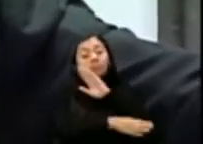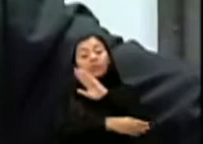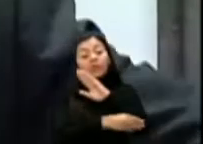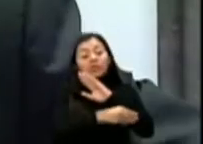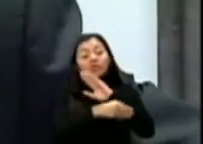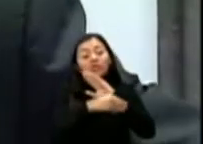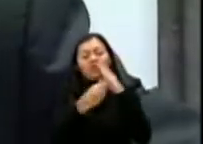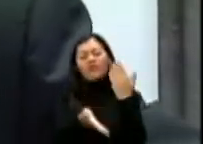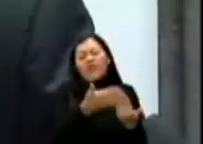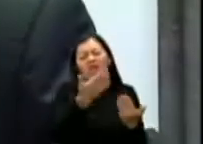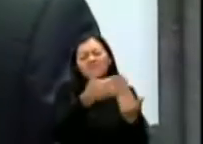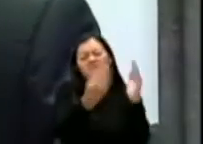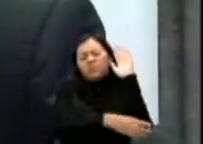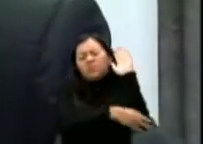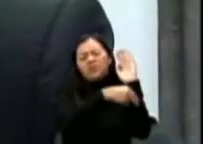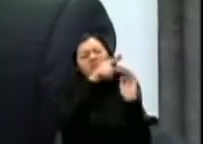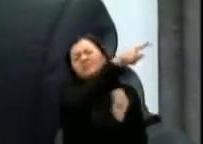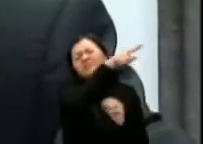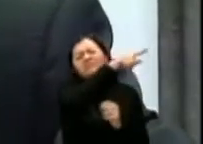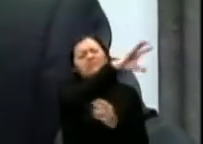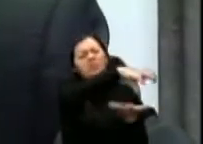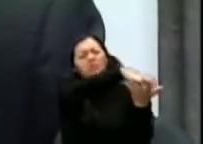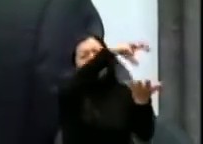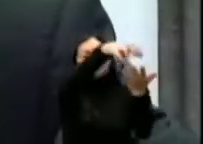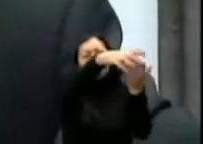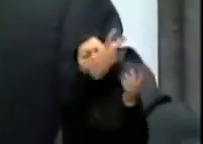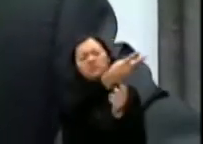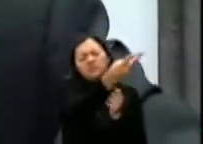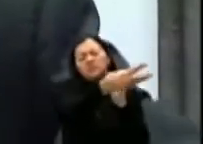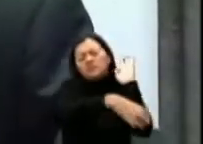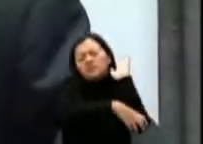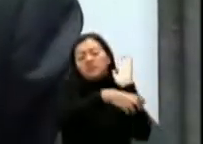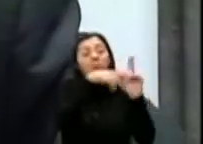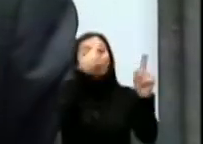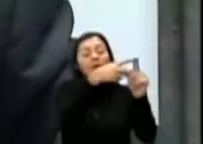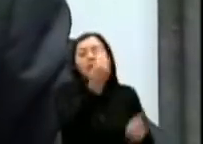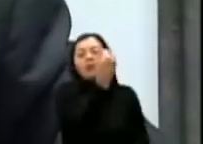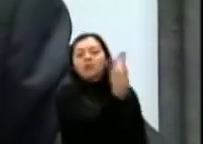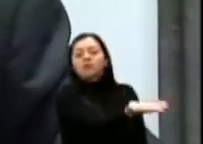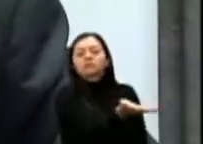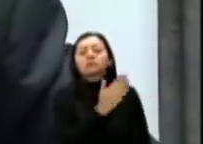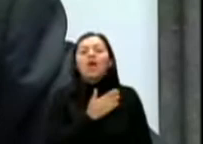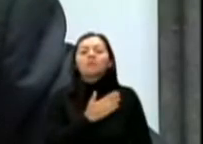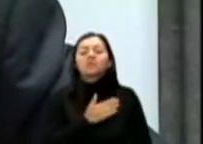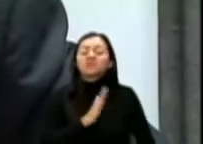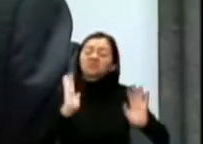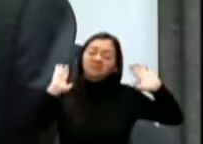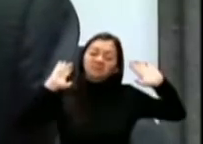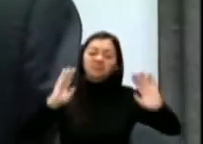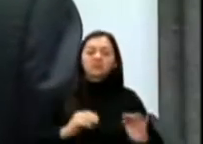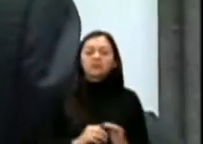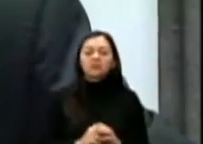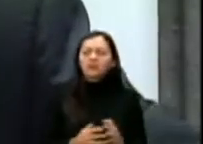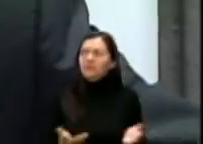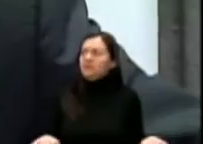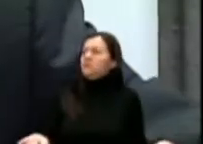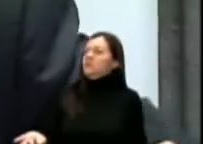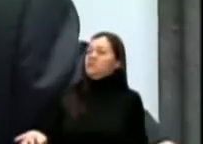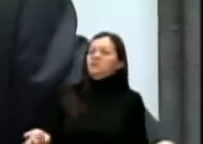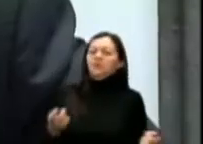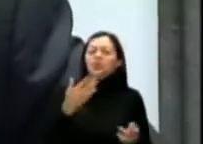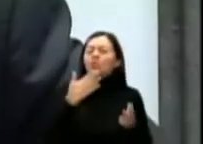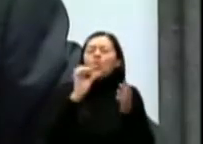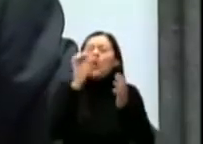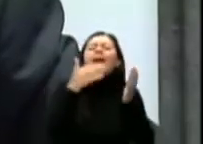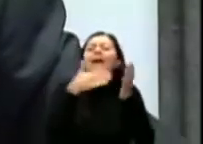petróleo de los compañeros de sucumbió de oriana termine otras provincias por principalmente provincias petroleras con las producción petrolera sucumbió área de proponer un